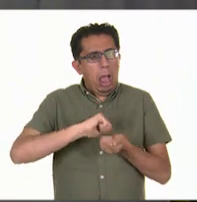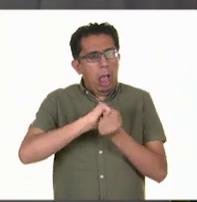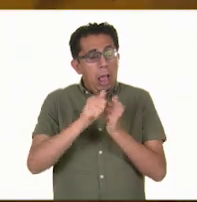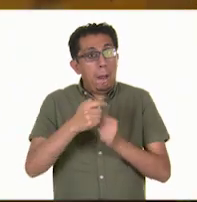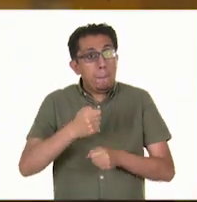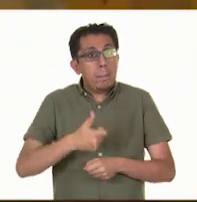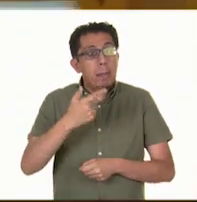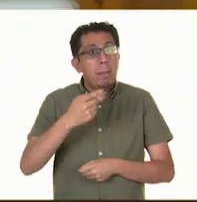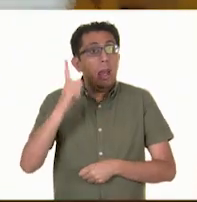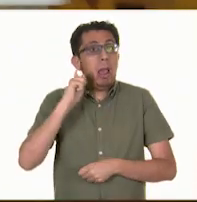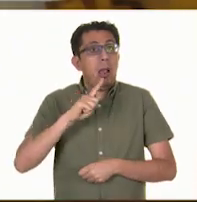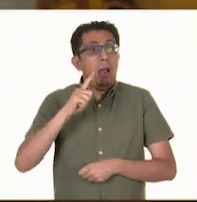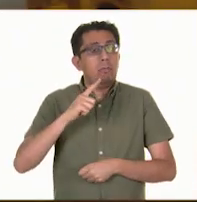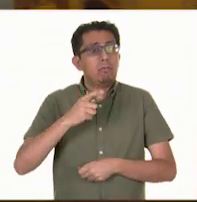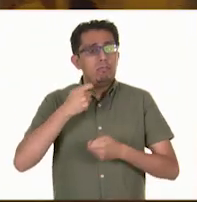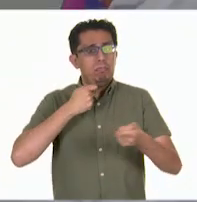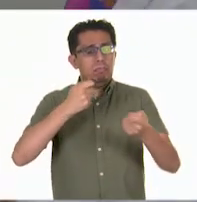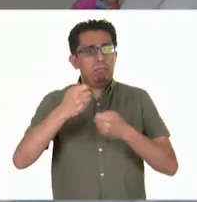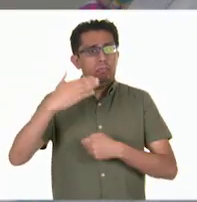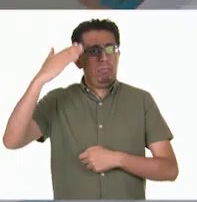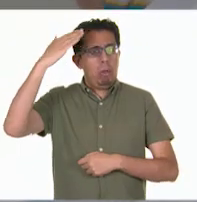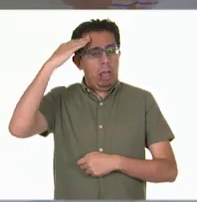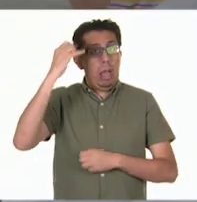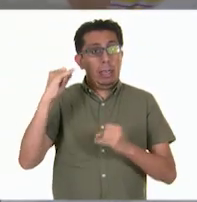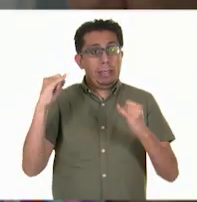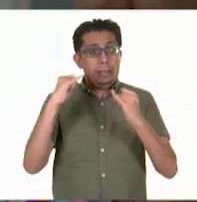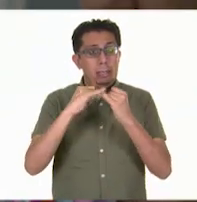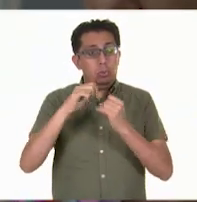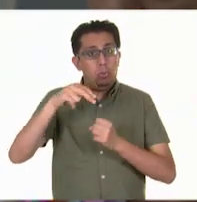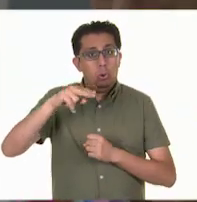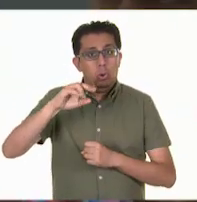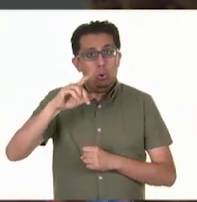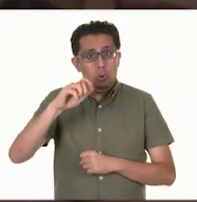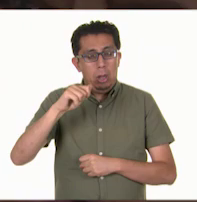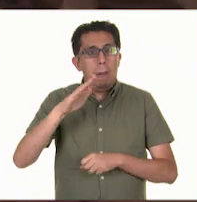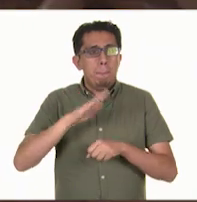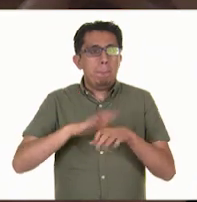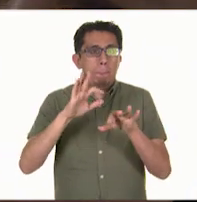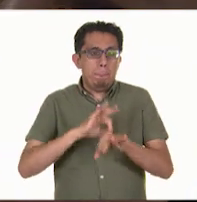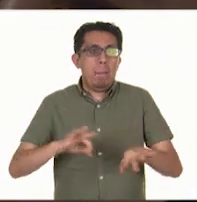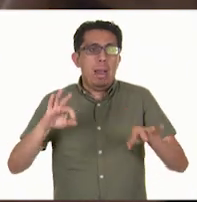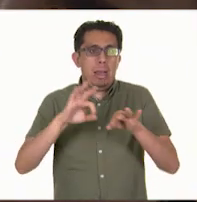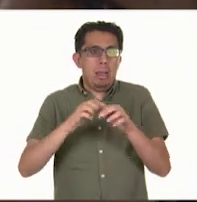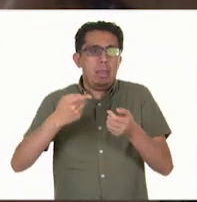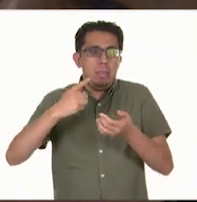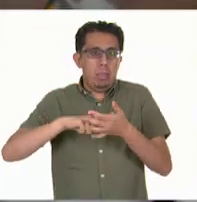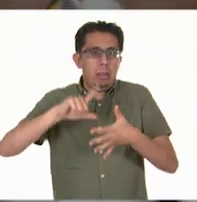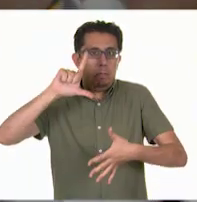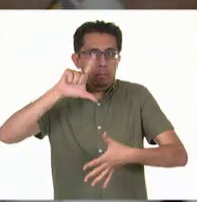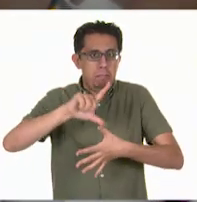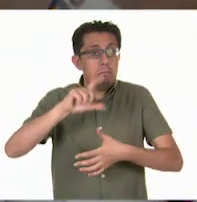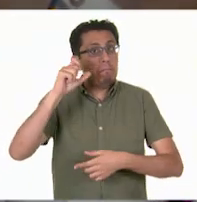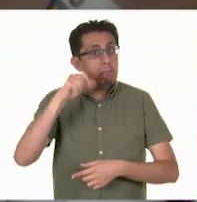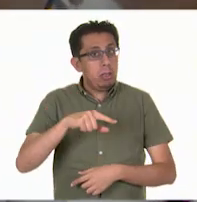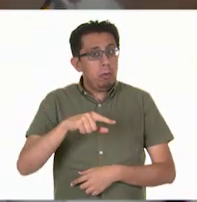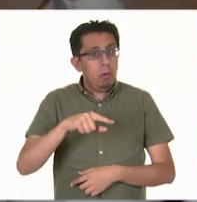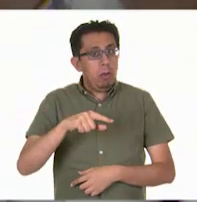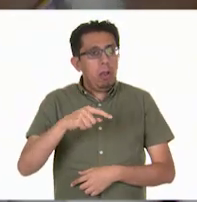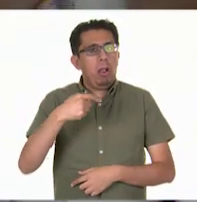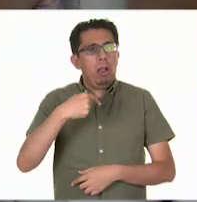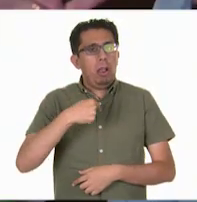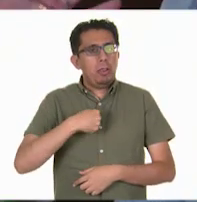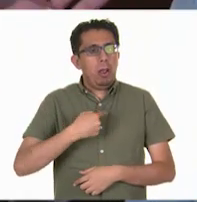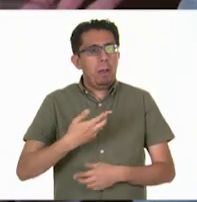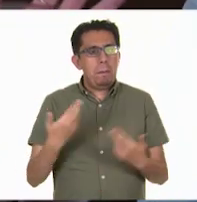primera mujer en dirigir uno de los institutos nucleares más importantes de Latinoamérica. Además de convertirme